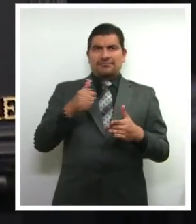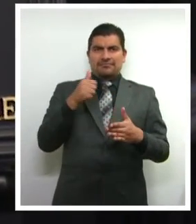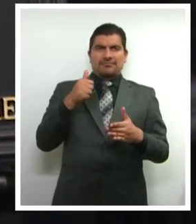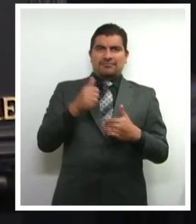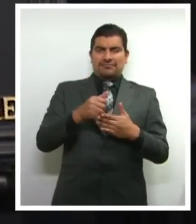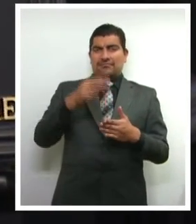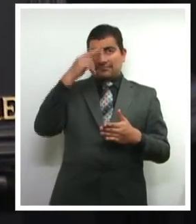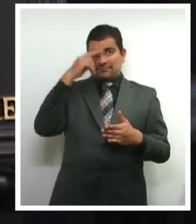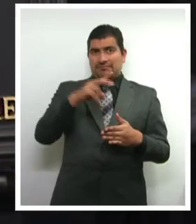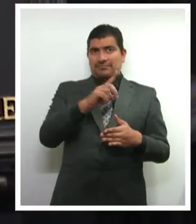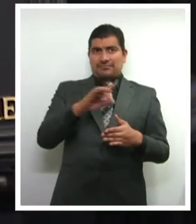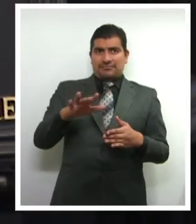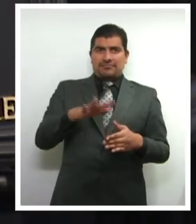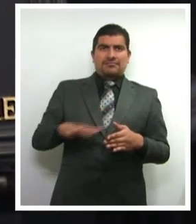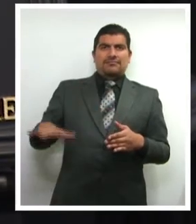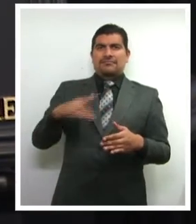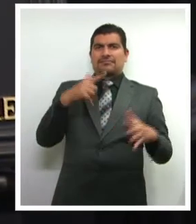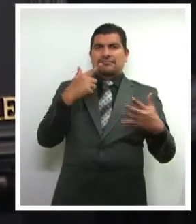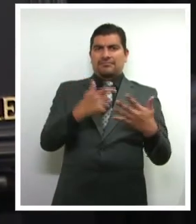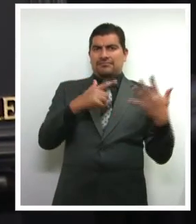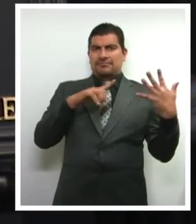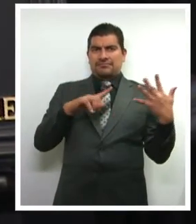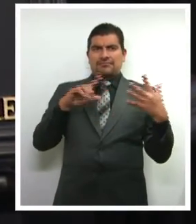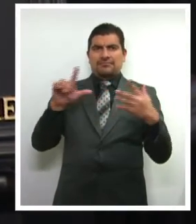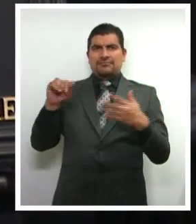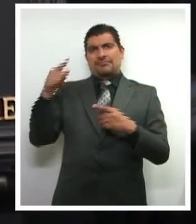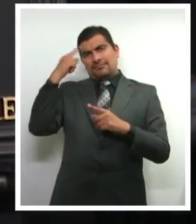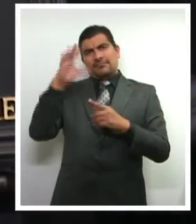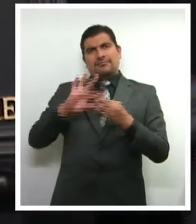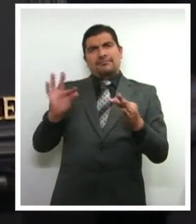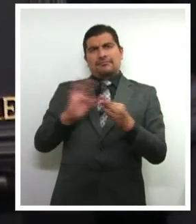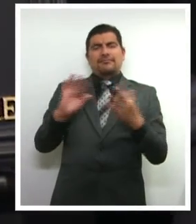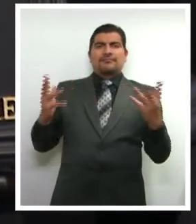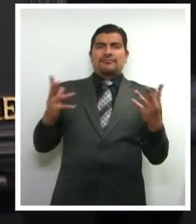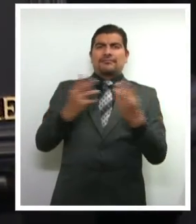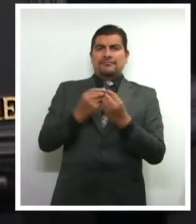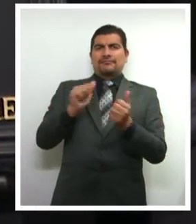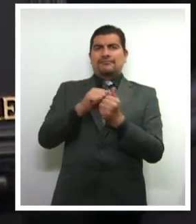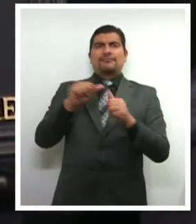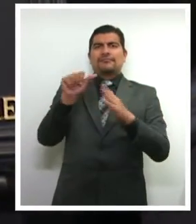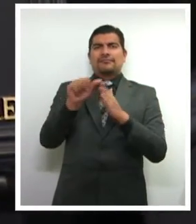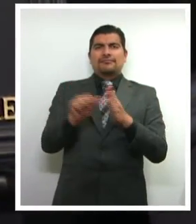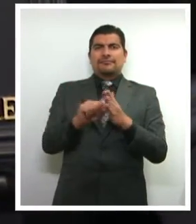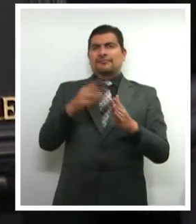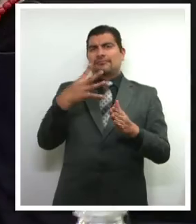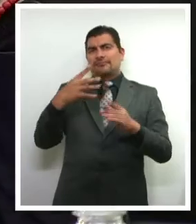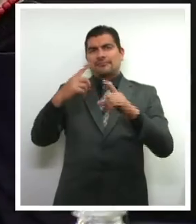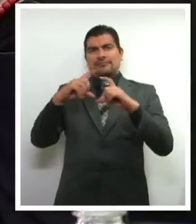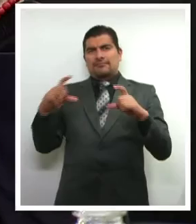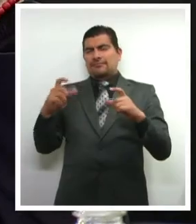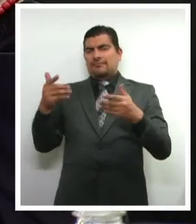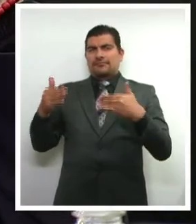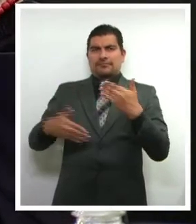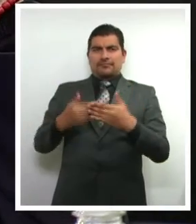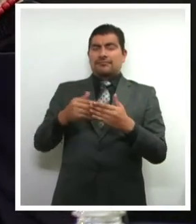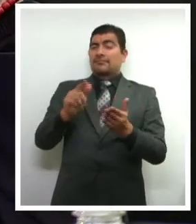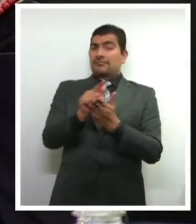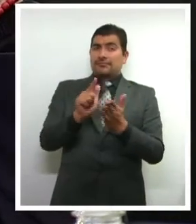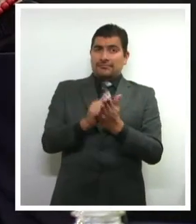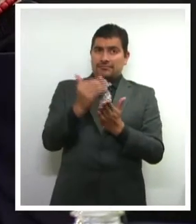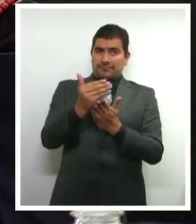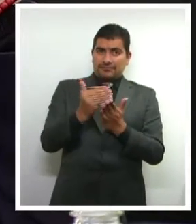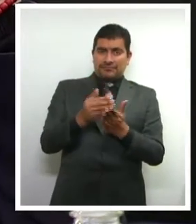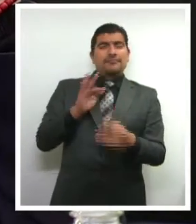Federal, séptima legislatura, de conformidad con el artículo 8º transitorio, al momento de legislar sobre